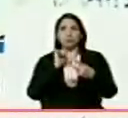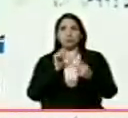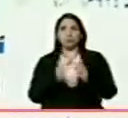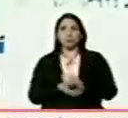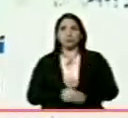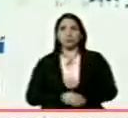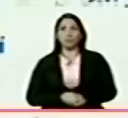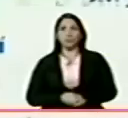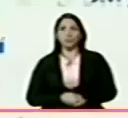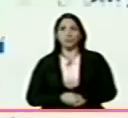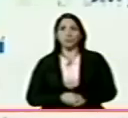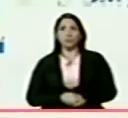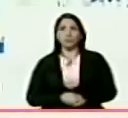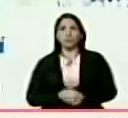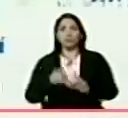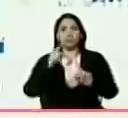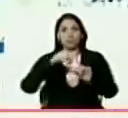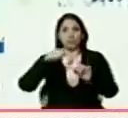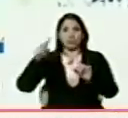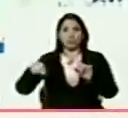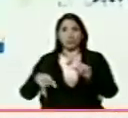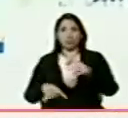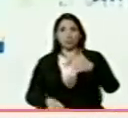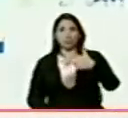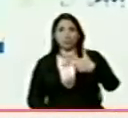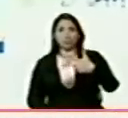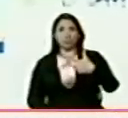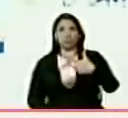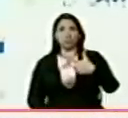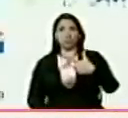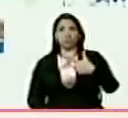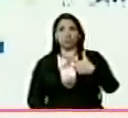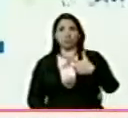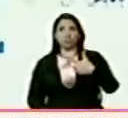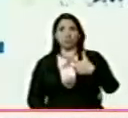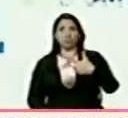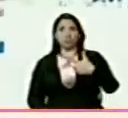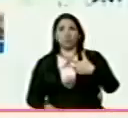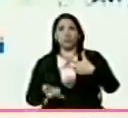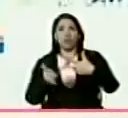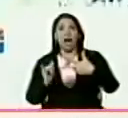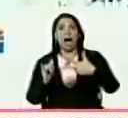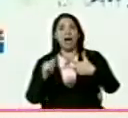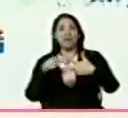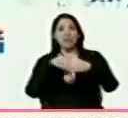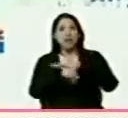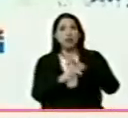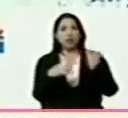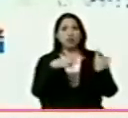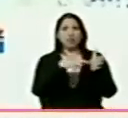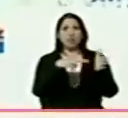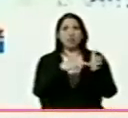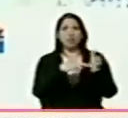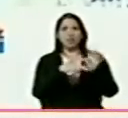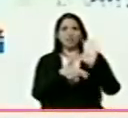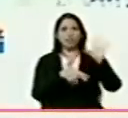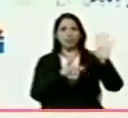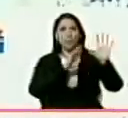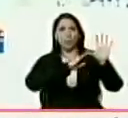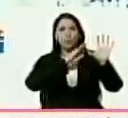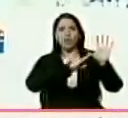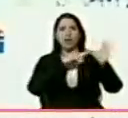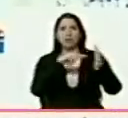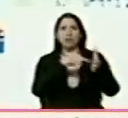la electricidad, las tres fuentes que Siria, de la propiedad